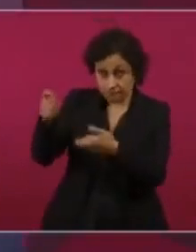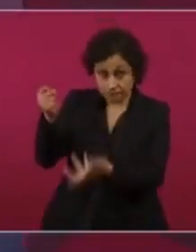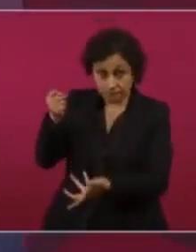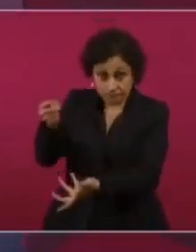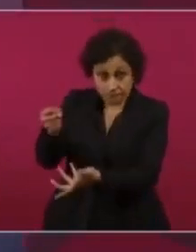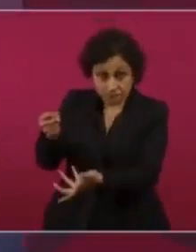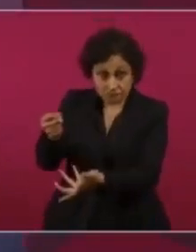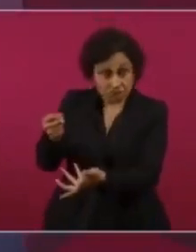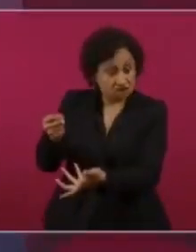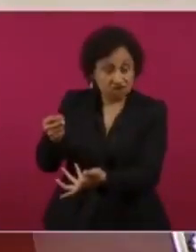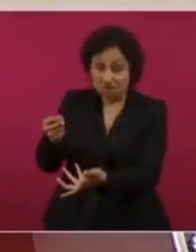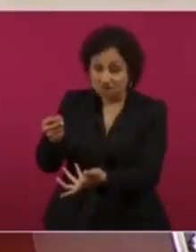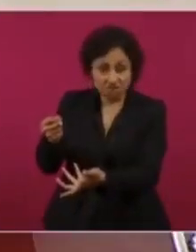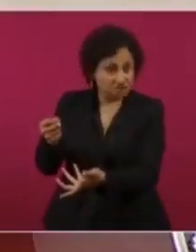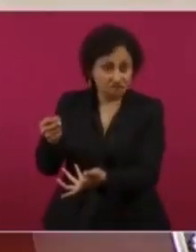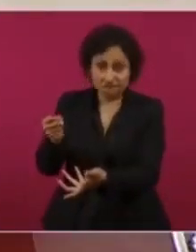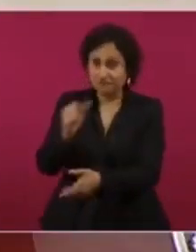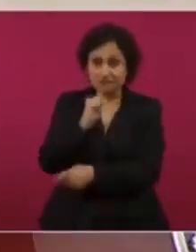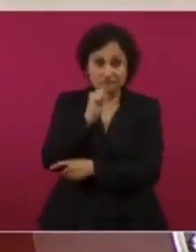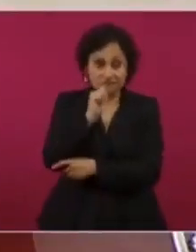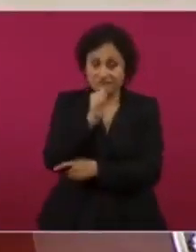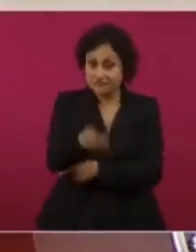y de los 110